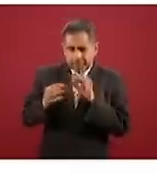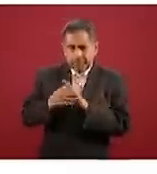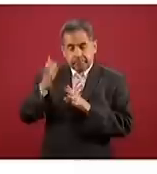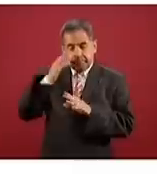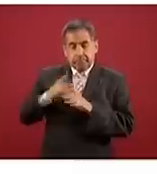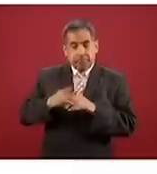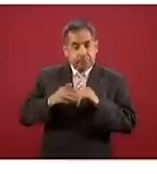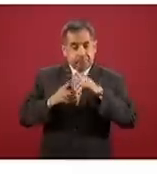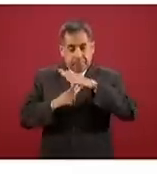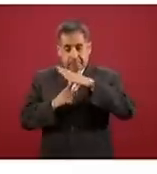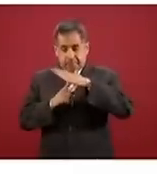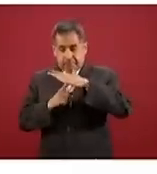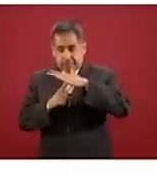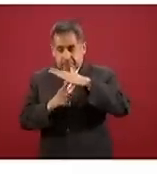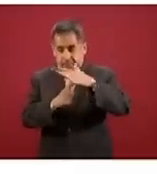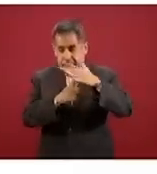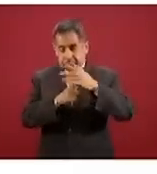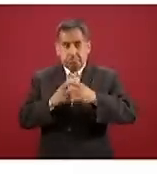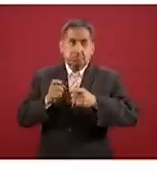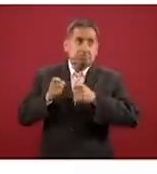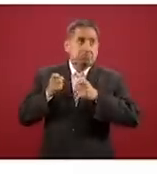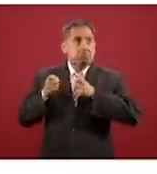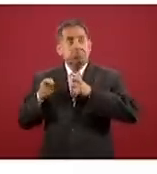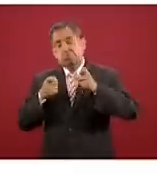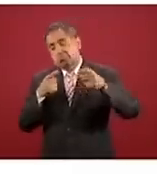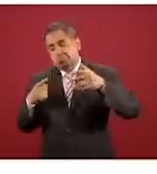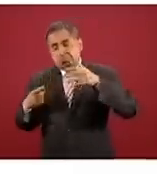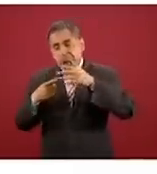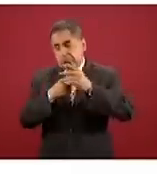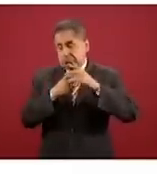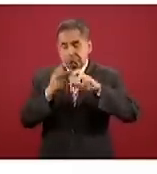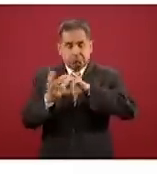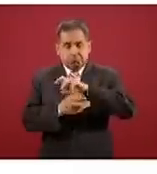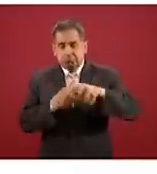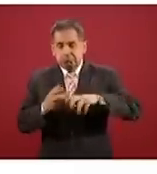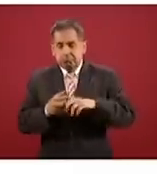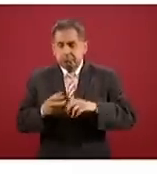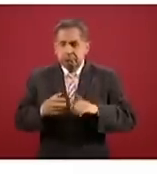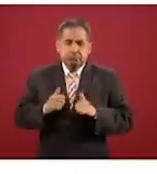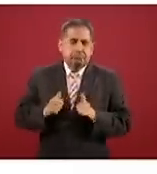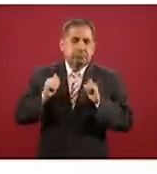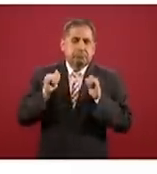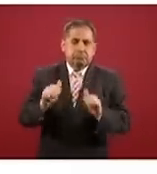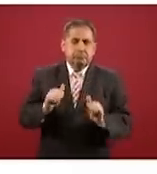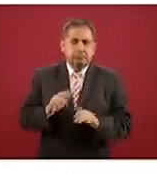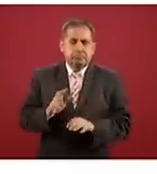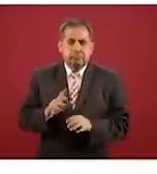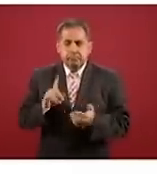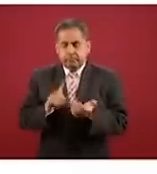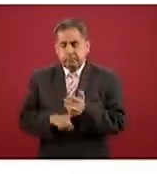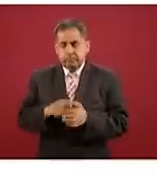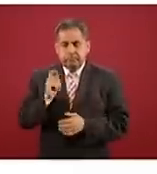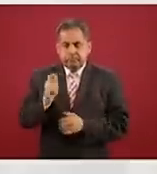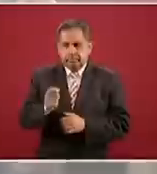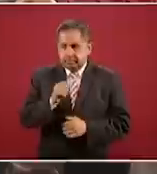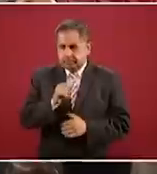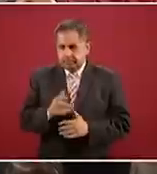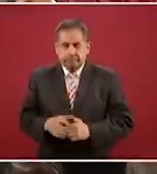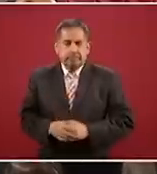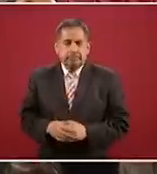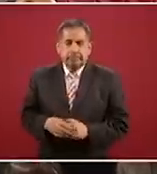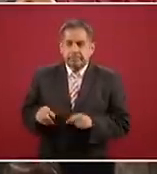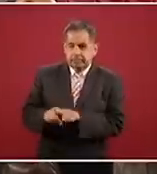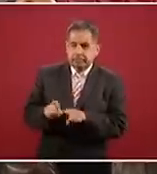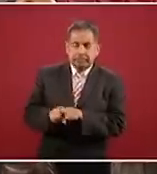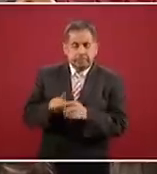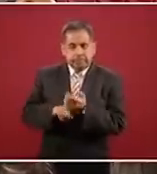a un helicóptero de la Fuerza Aérea, que afortunadamente no pasó más que pues del evento este que sucedió. Igualmente